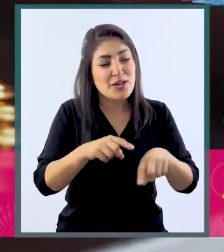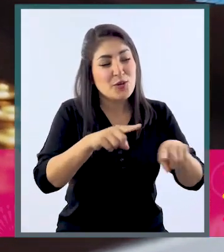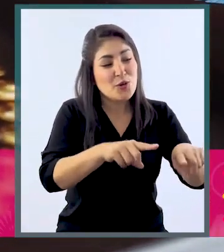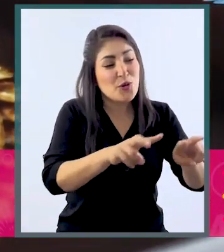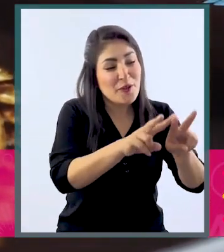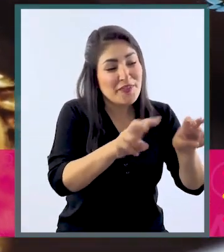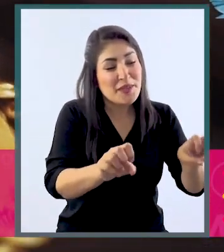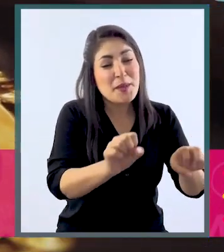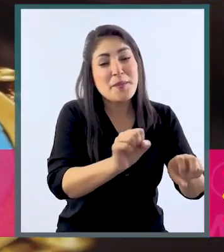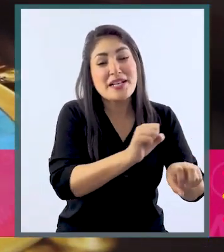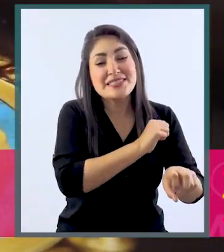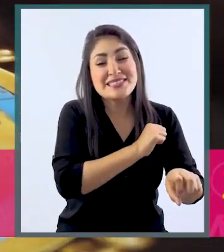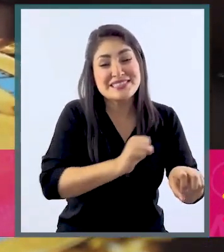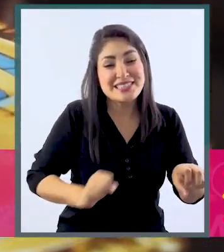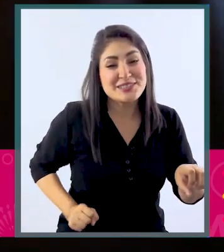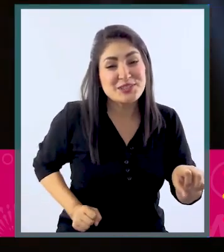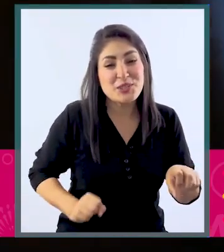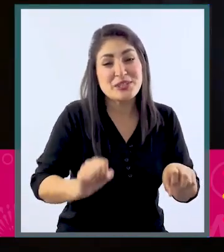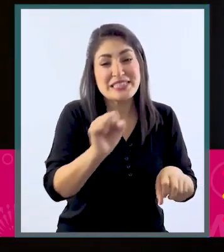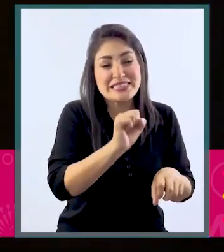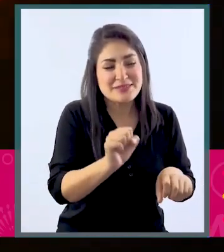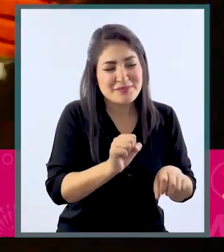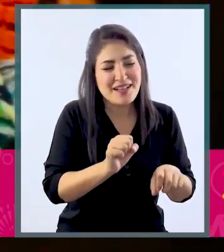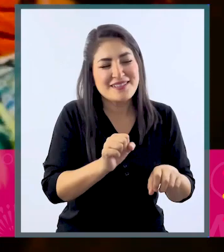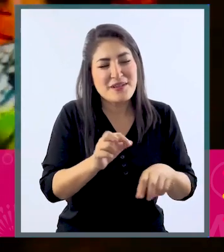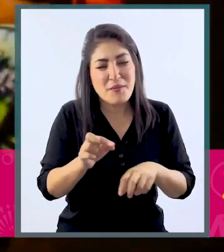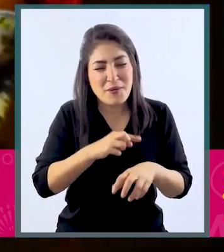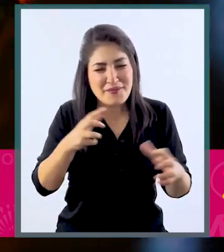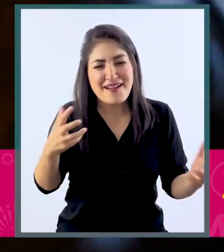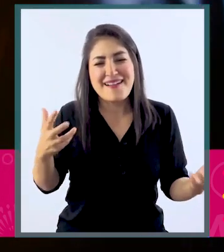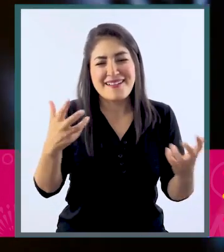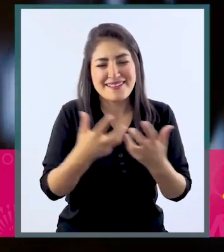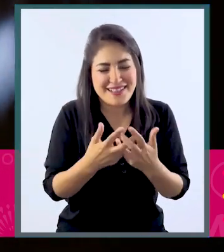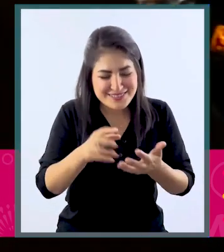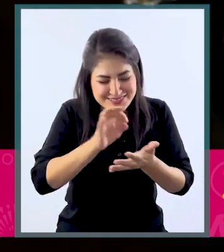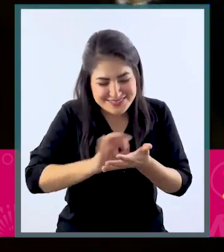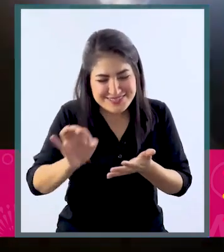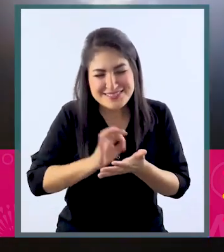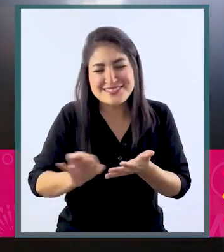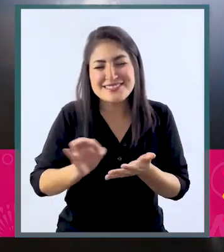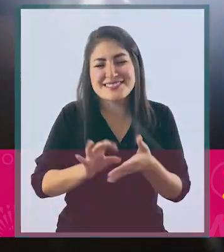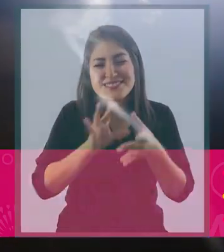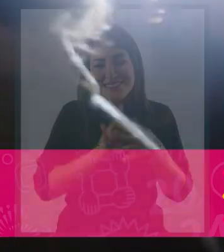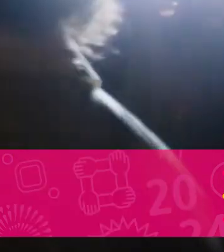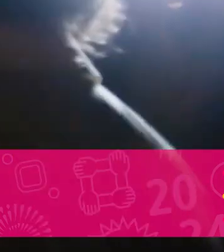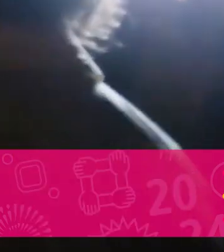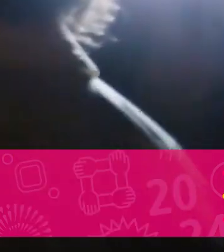juntándolo con el querer de su vida, el descubrimiento poético de nuestra historia.